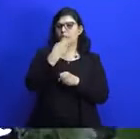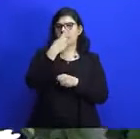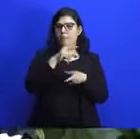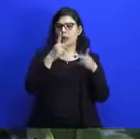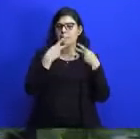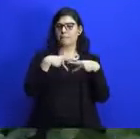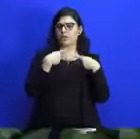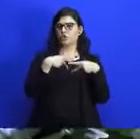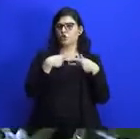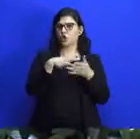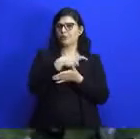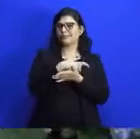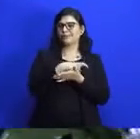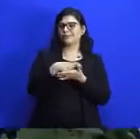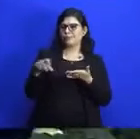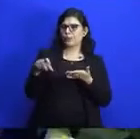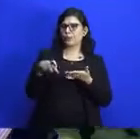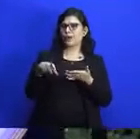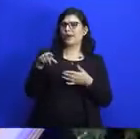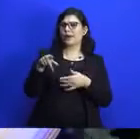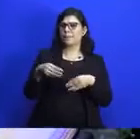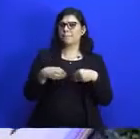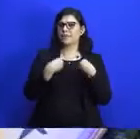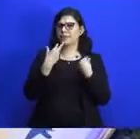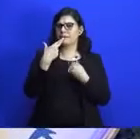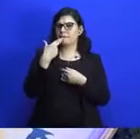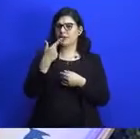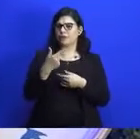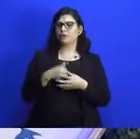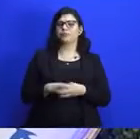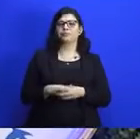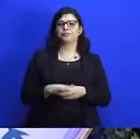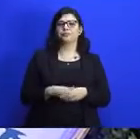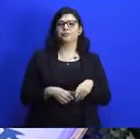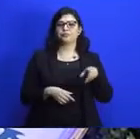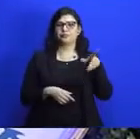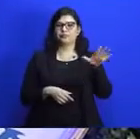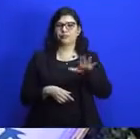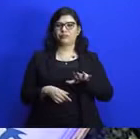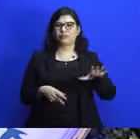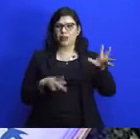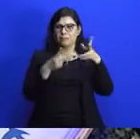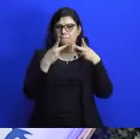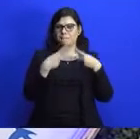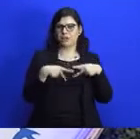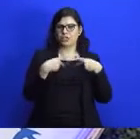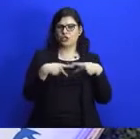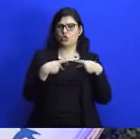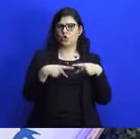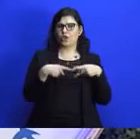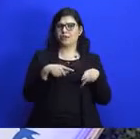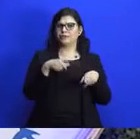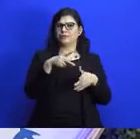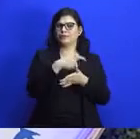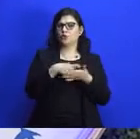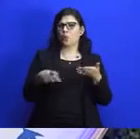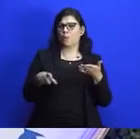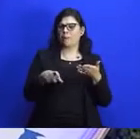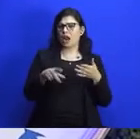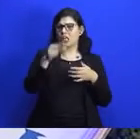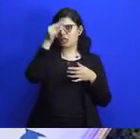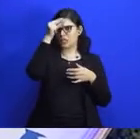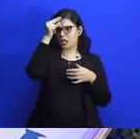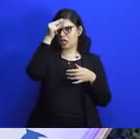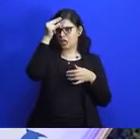por volumen para que puedan vivir mejor. Nuestros socios, en su mayoría, son familias, son compradores inteligentes que